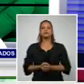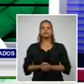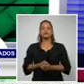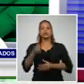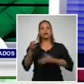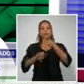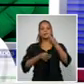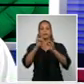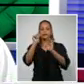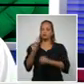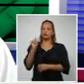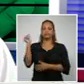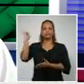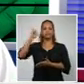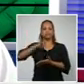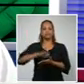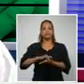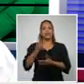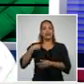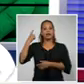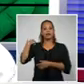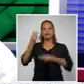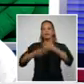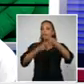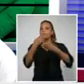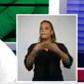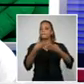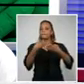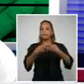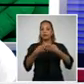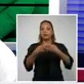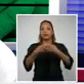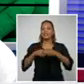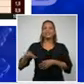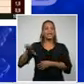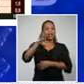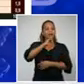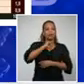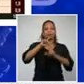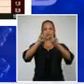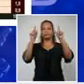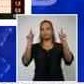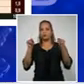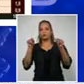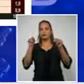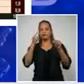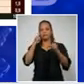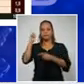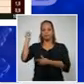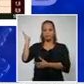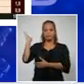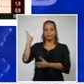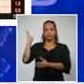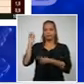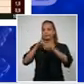importados. Ayer se procesaron muestras de todo el país, se puede ver ahí en el